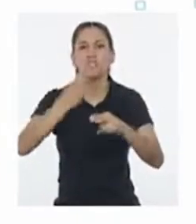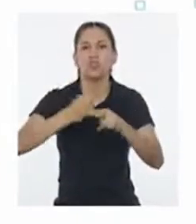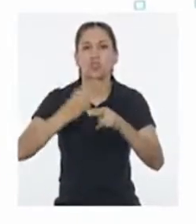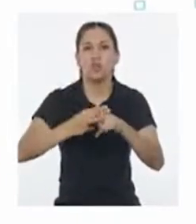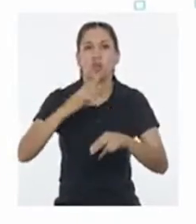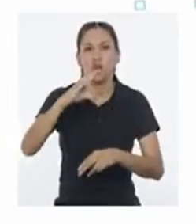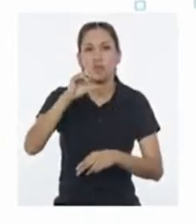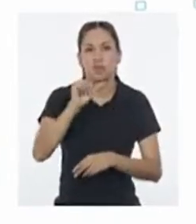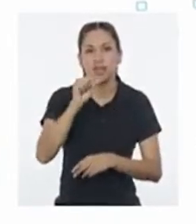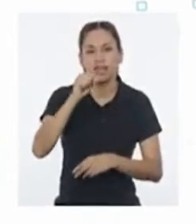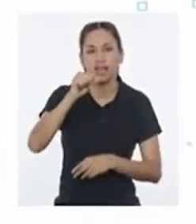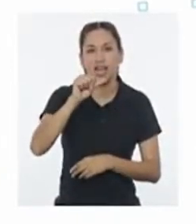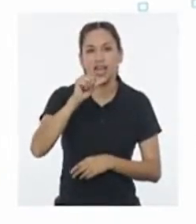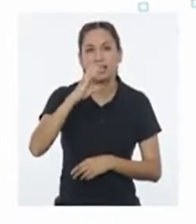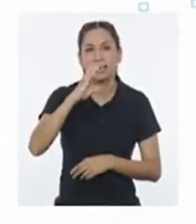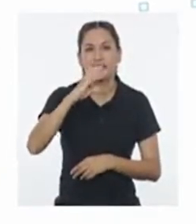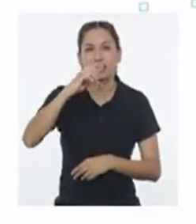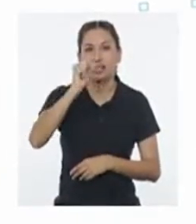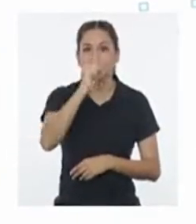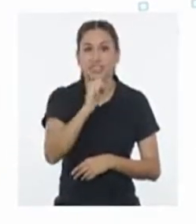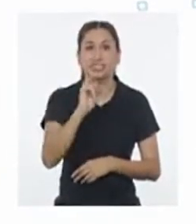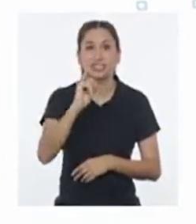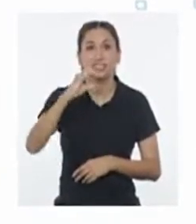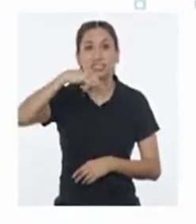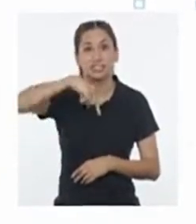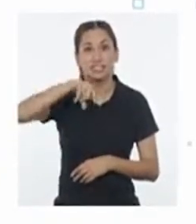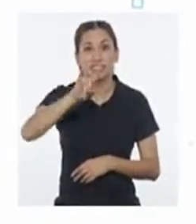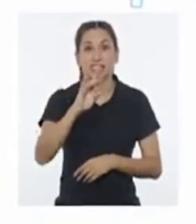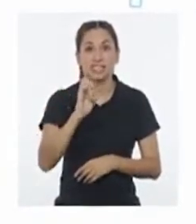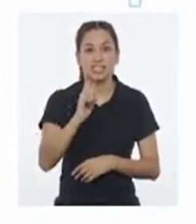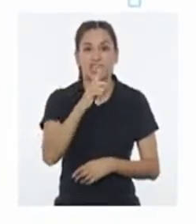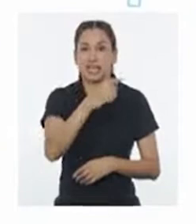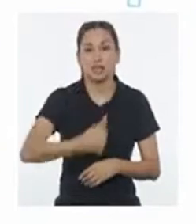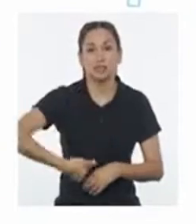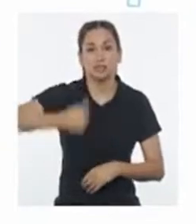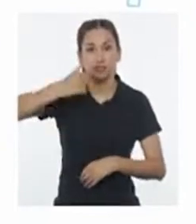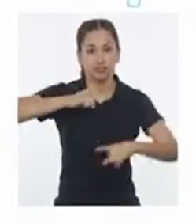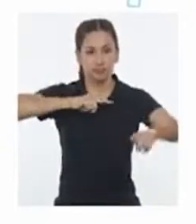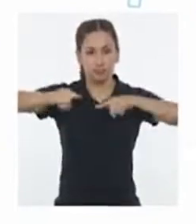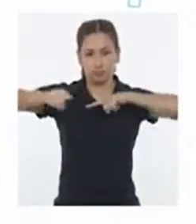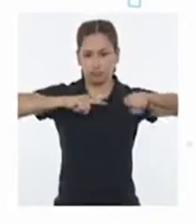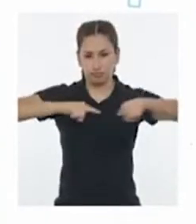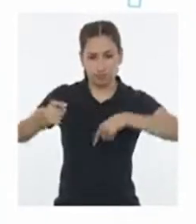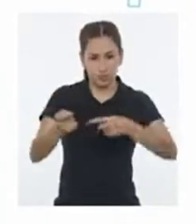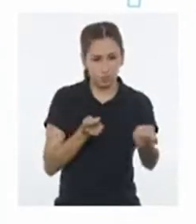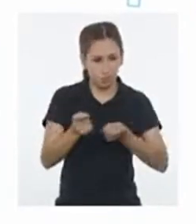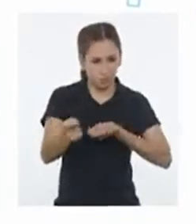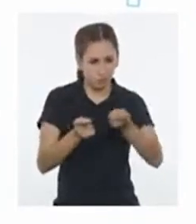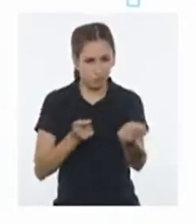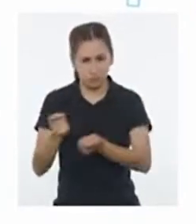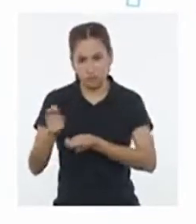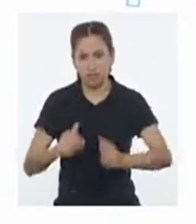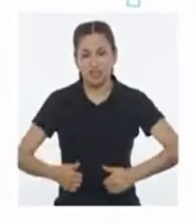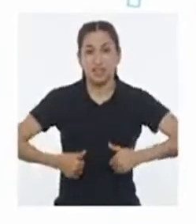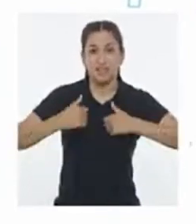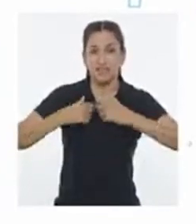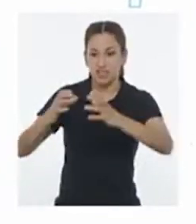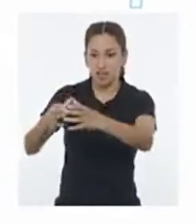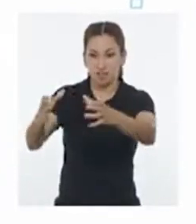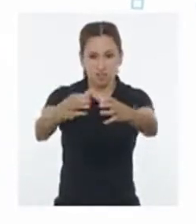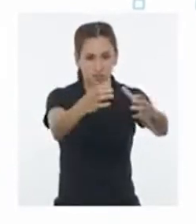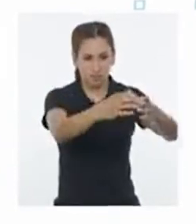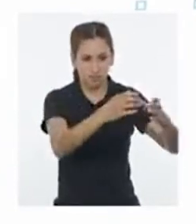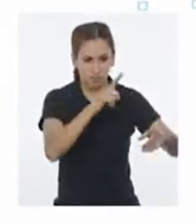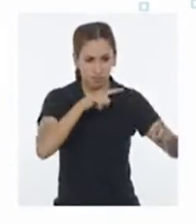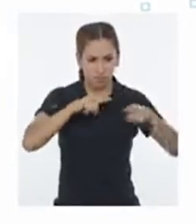llamaron generalmente caciques. Eran los encargados de administrar la vida colectiva y entre